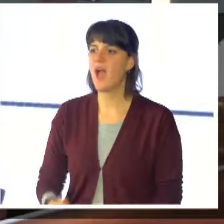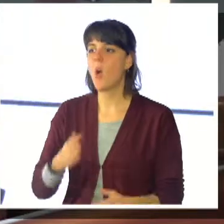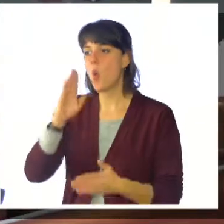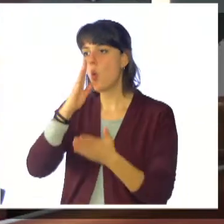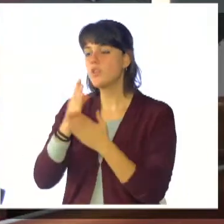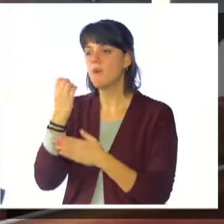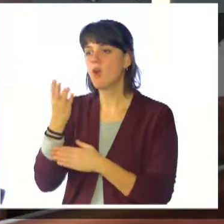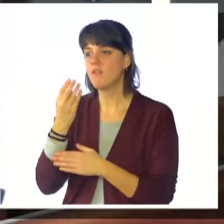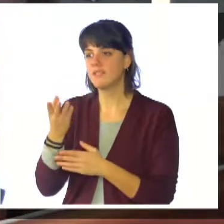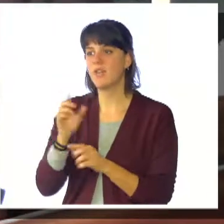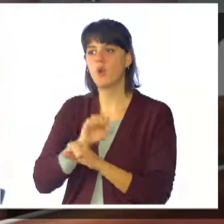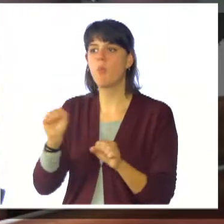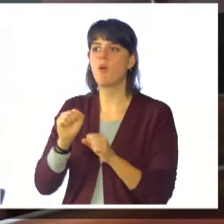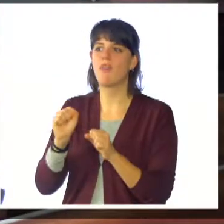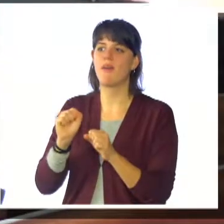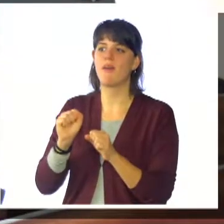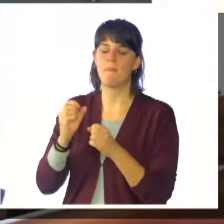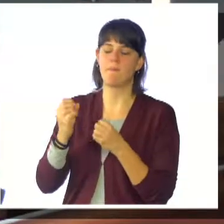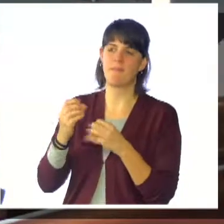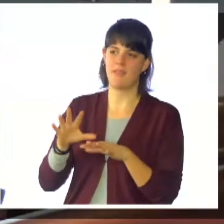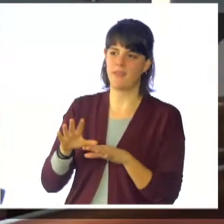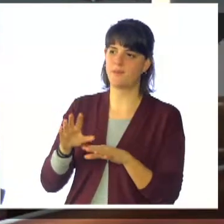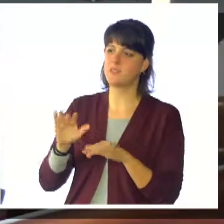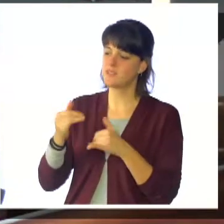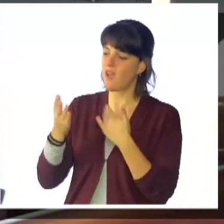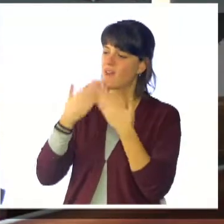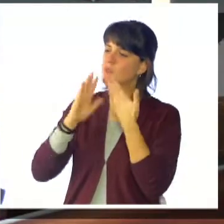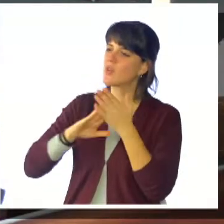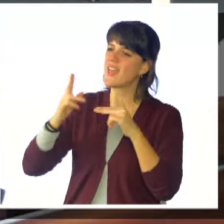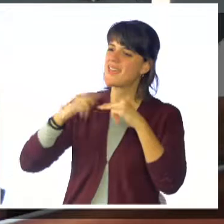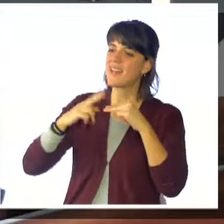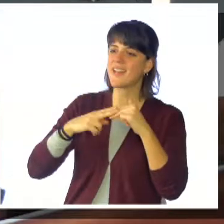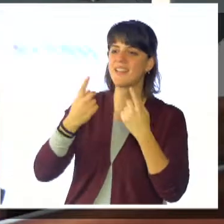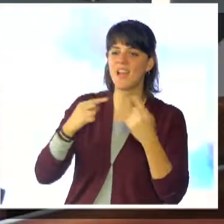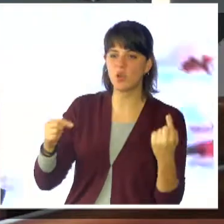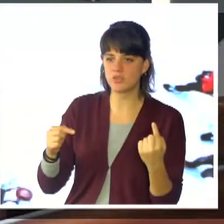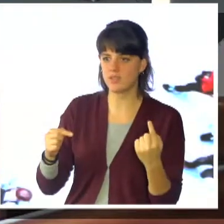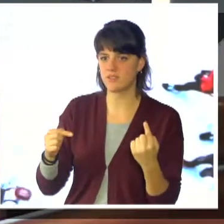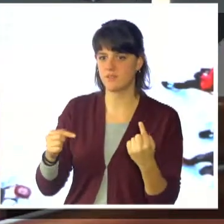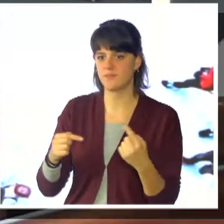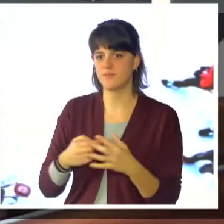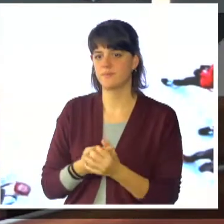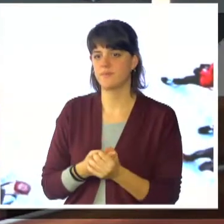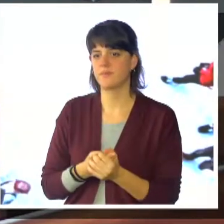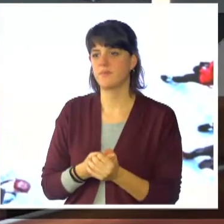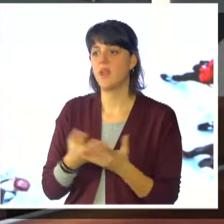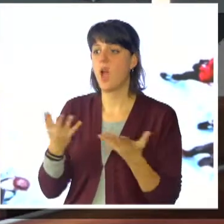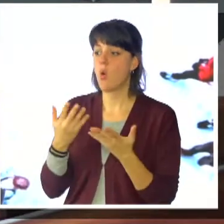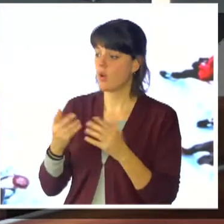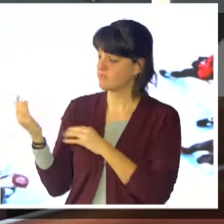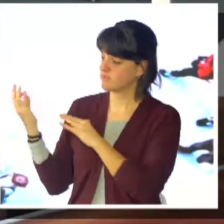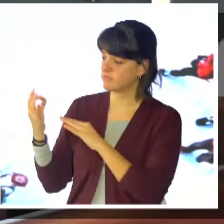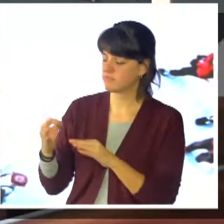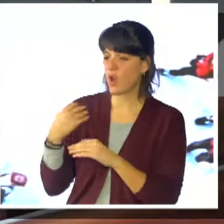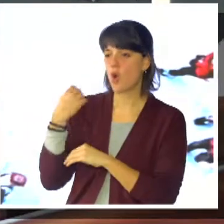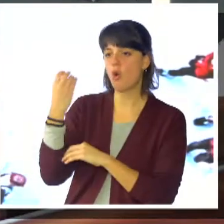Estuvimos hablando de Internet de las Cosas en varias etapas de esta mañana y llega una conferencia